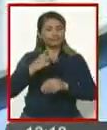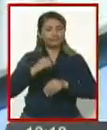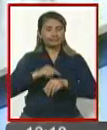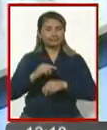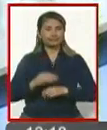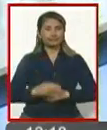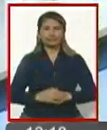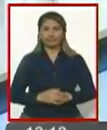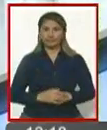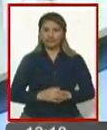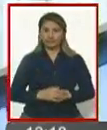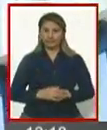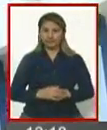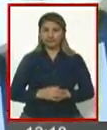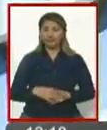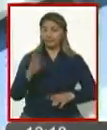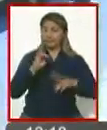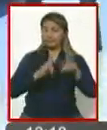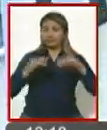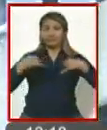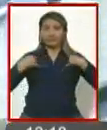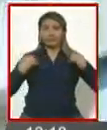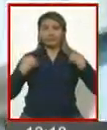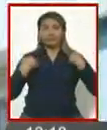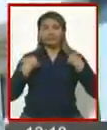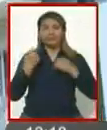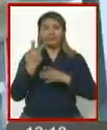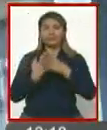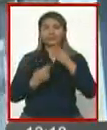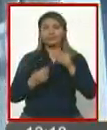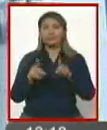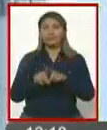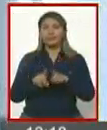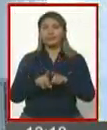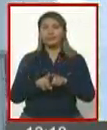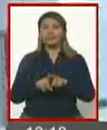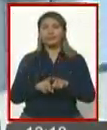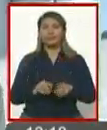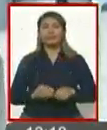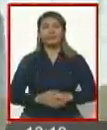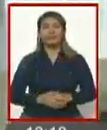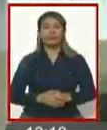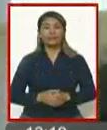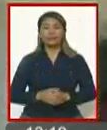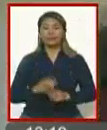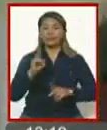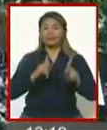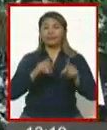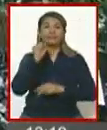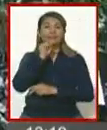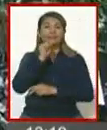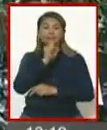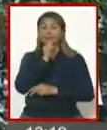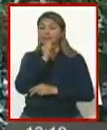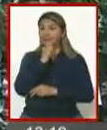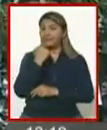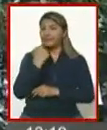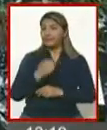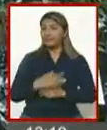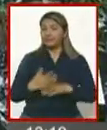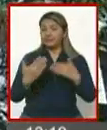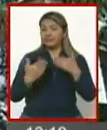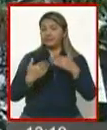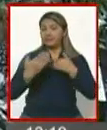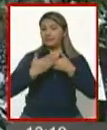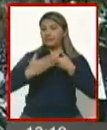tiempo. Las personas jóvenes, las parejas e inclusive la gente soltera, a